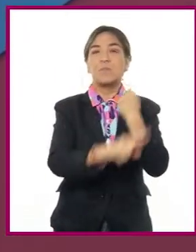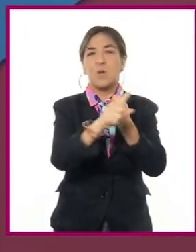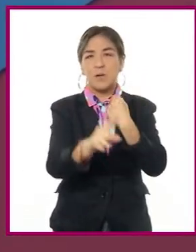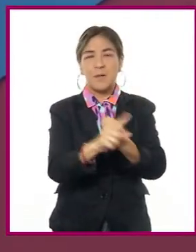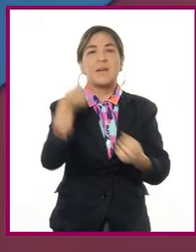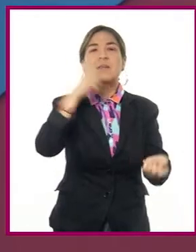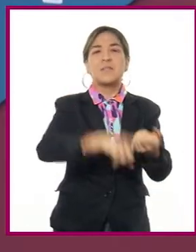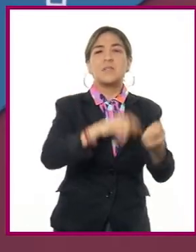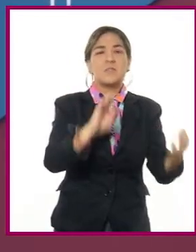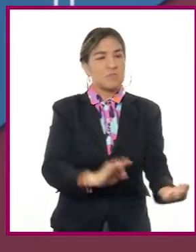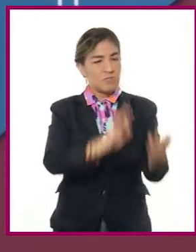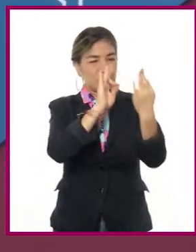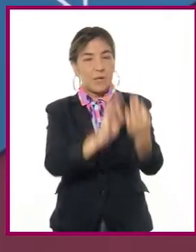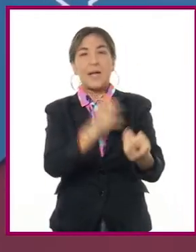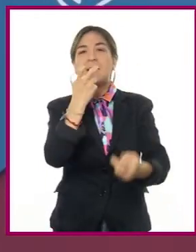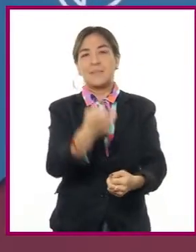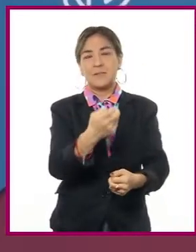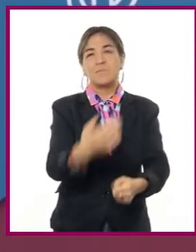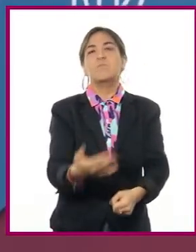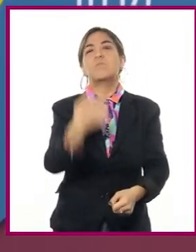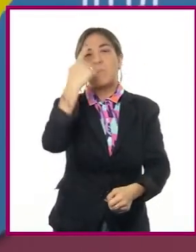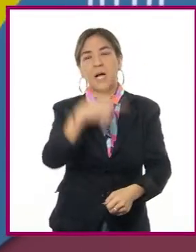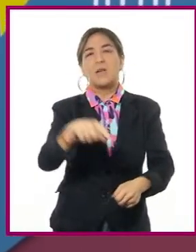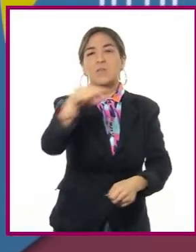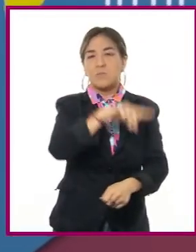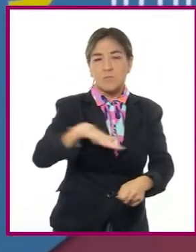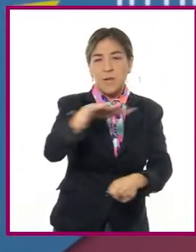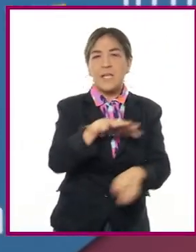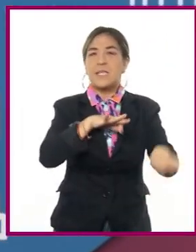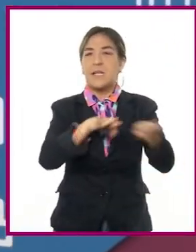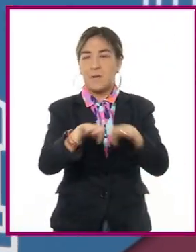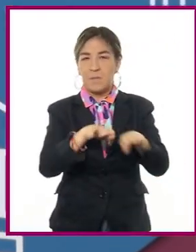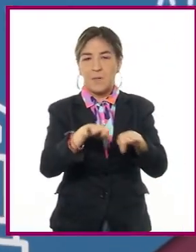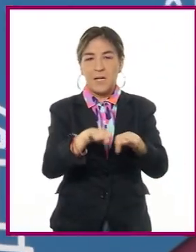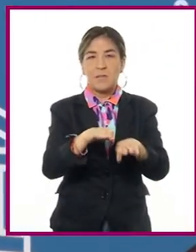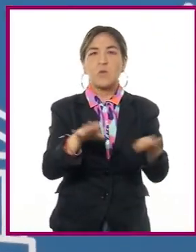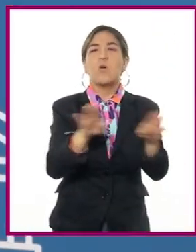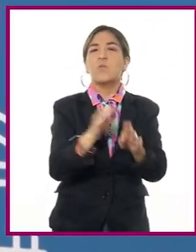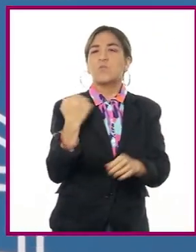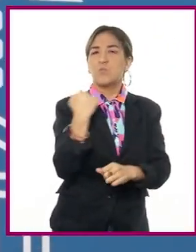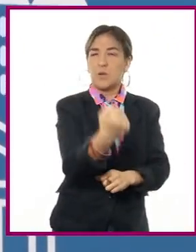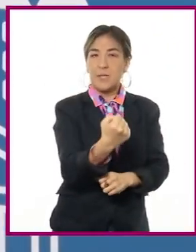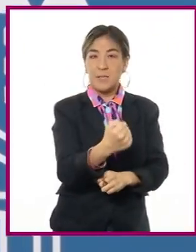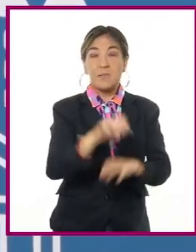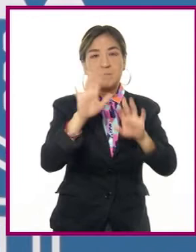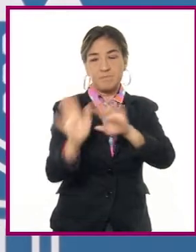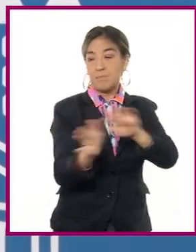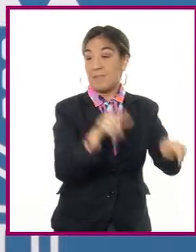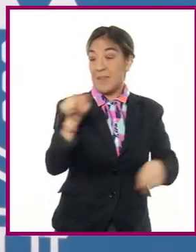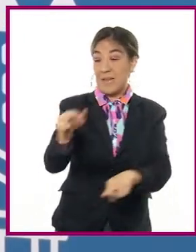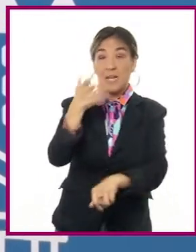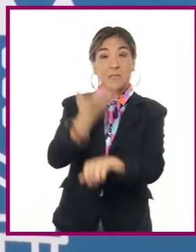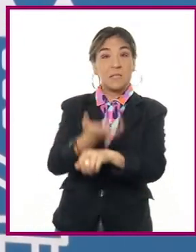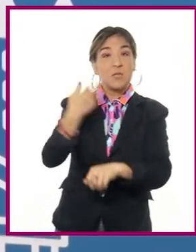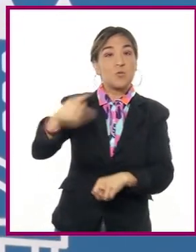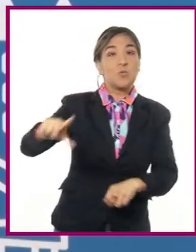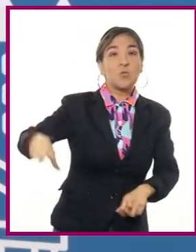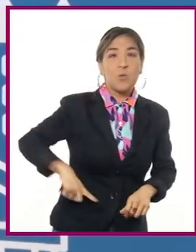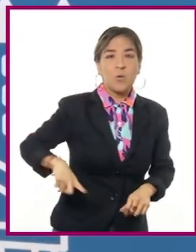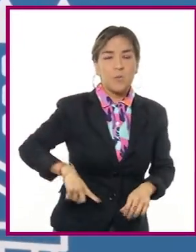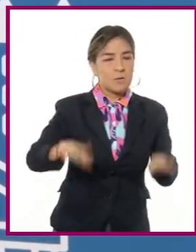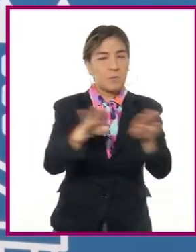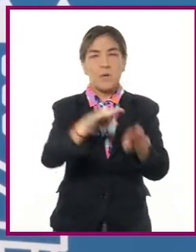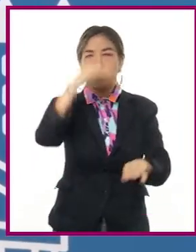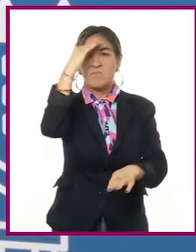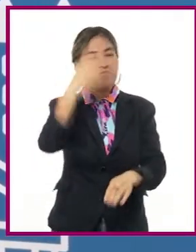frente oriental a favor de las potencias centrales. Por otro, el gobierno estadounidense decidió declarar la guerra a Alemania y